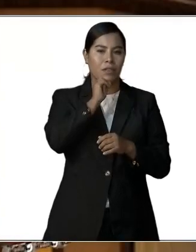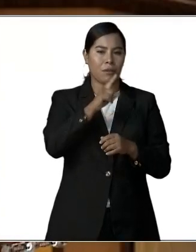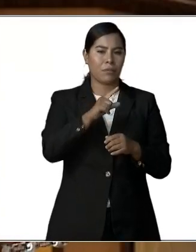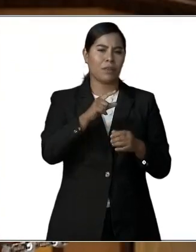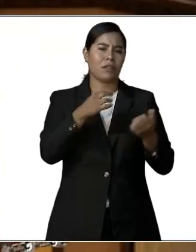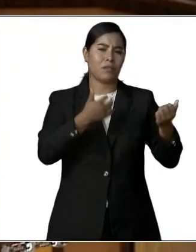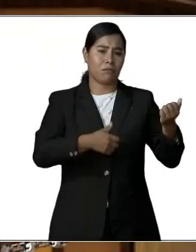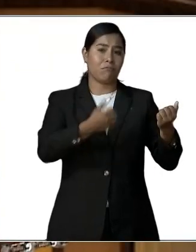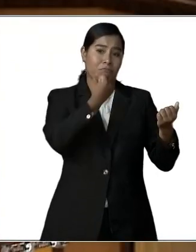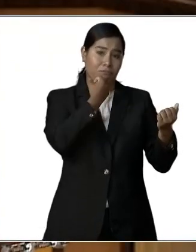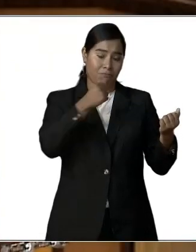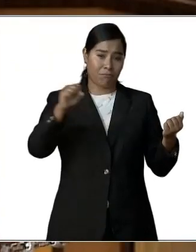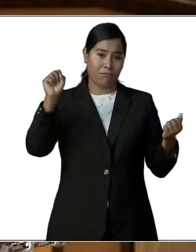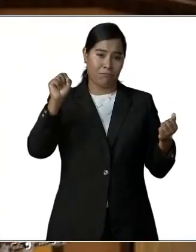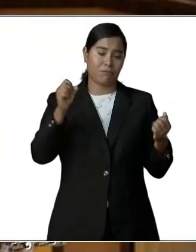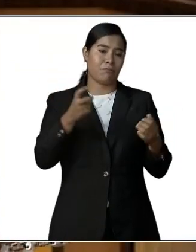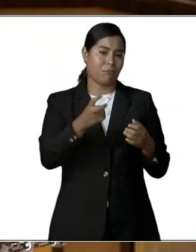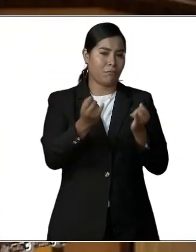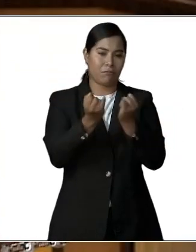instrumental. A veces tenemos